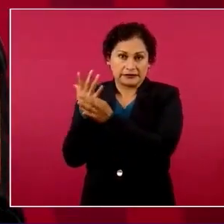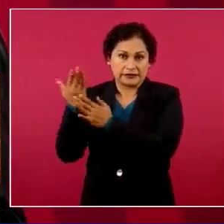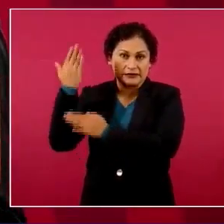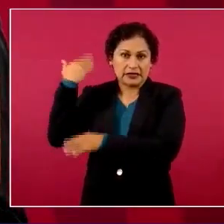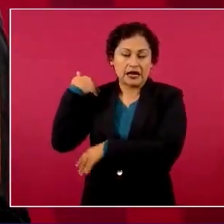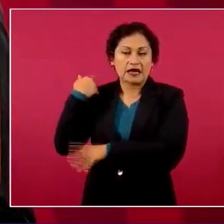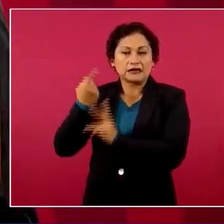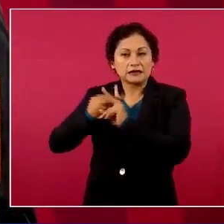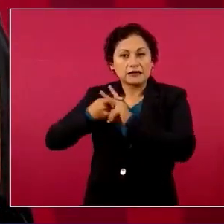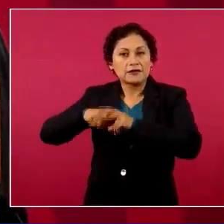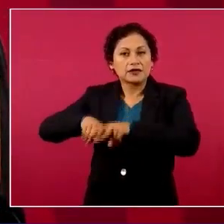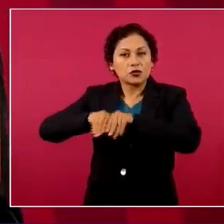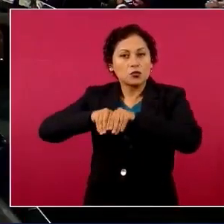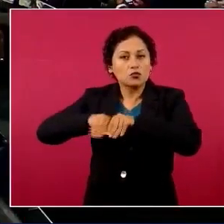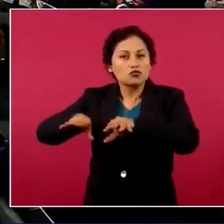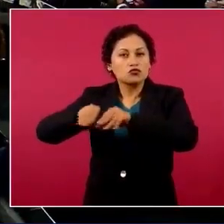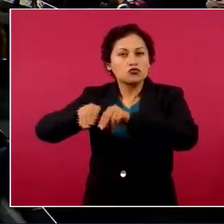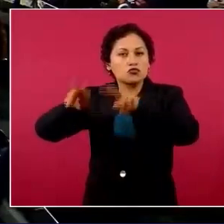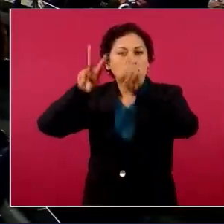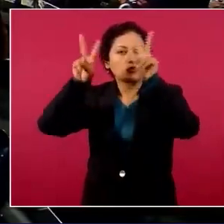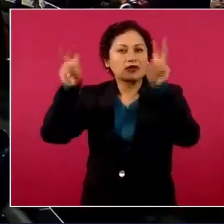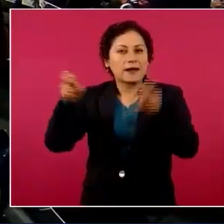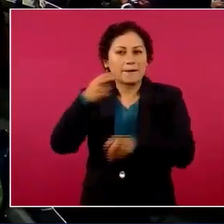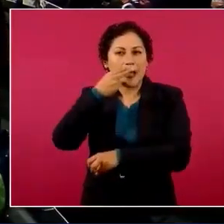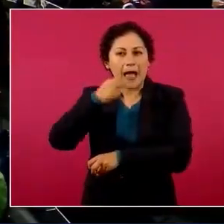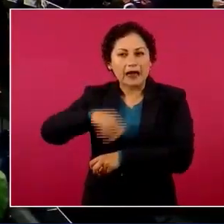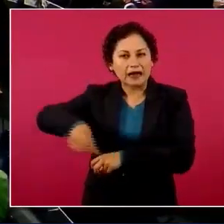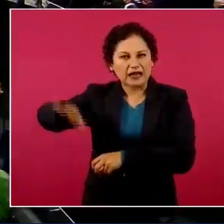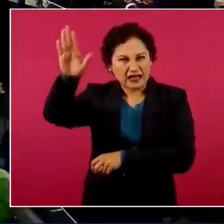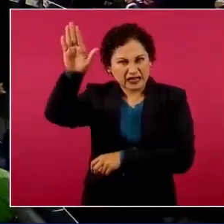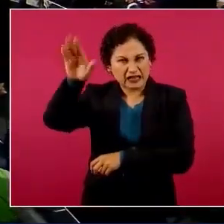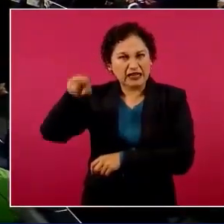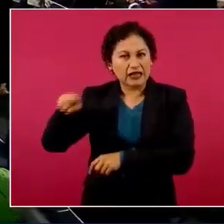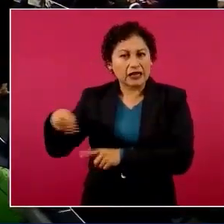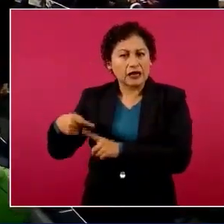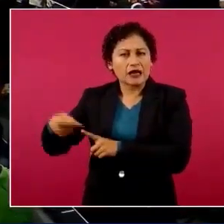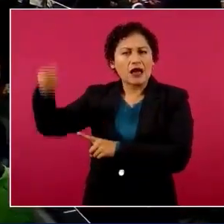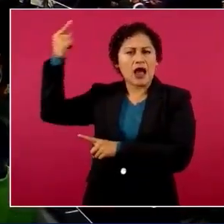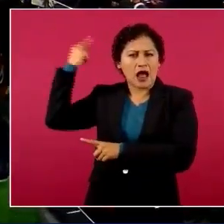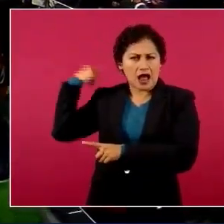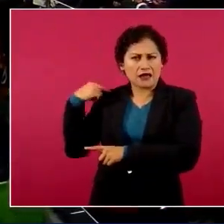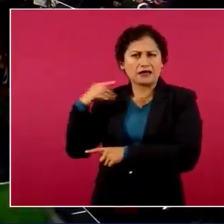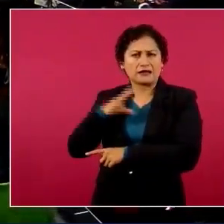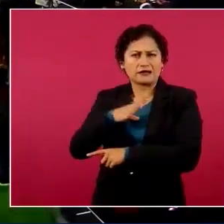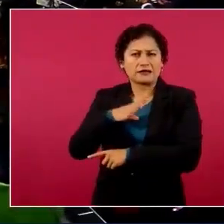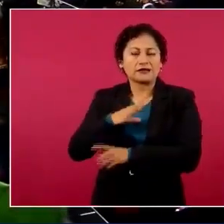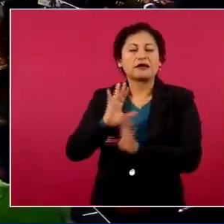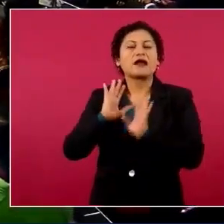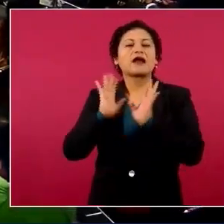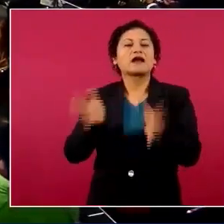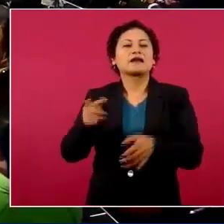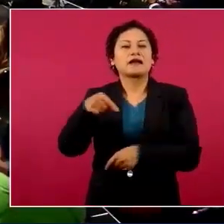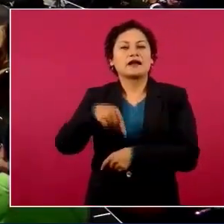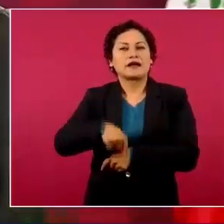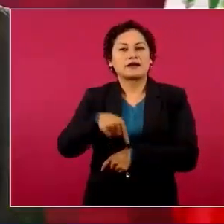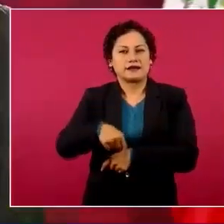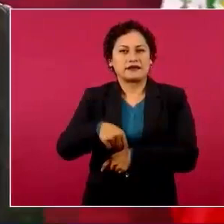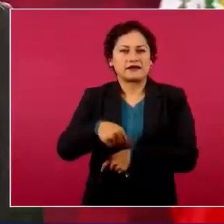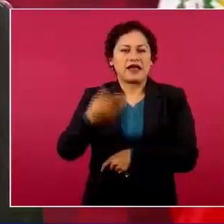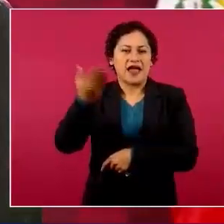de Hitler, venía de tiempo atrás. Ya aquí hemos visto de cómo la